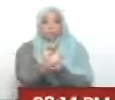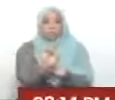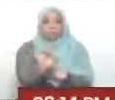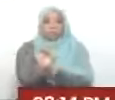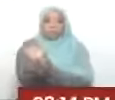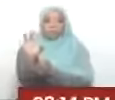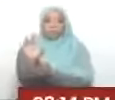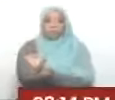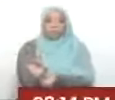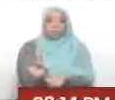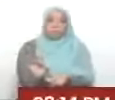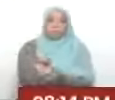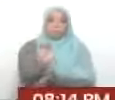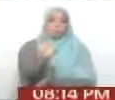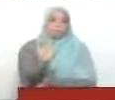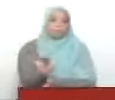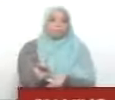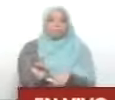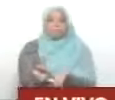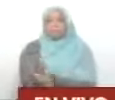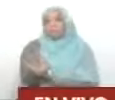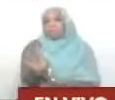Ayúdame, madre.